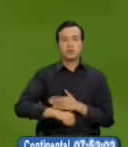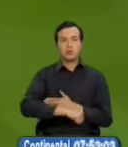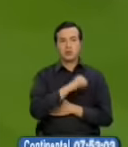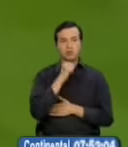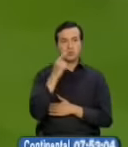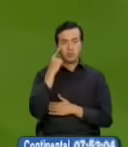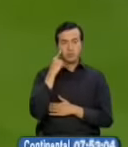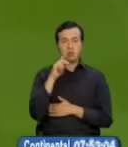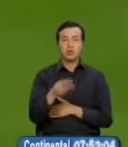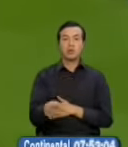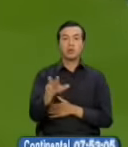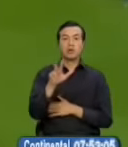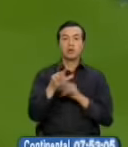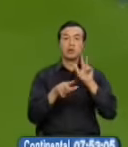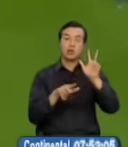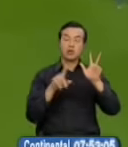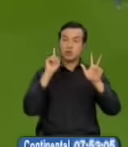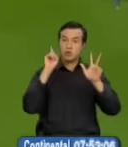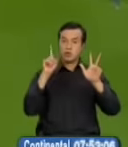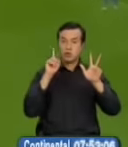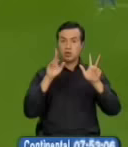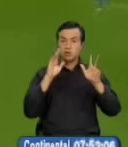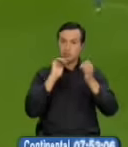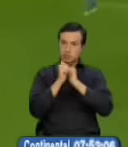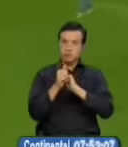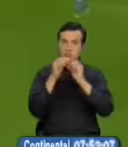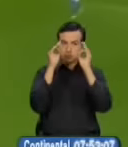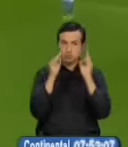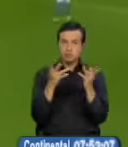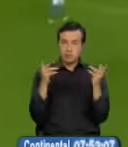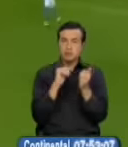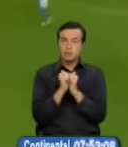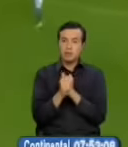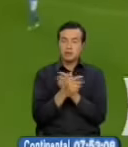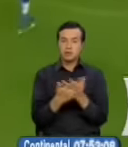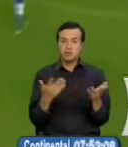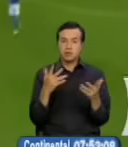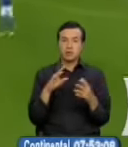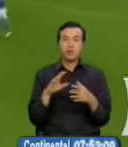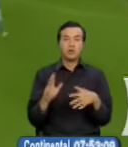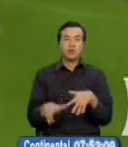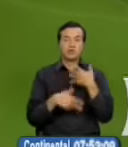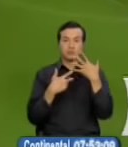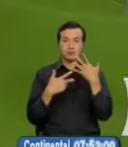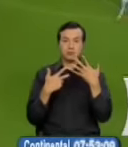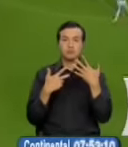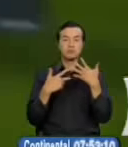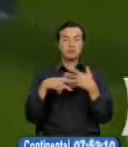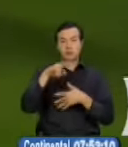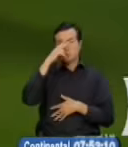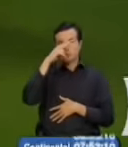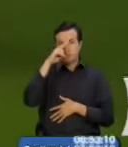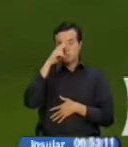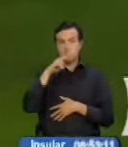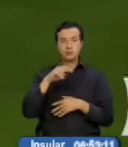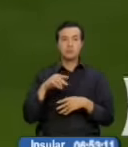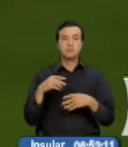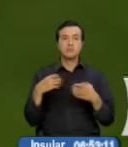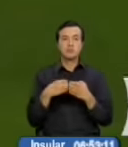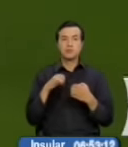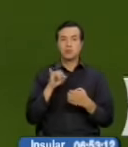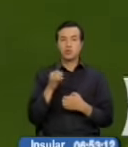por 3-1 y eso le da el chance, como hemos dicho, de clasificar a los octavos de final de la Liga MX. El equipo de Joao